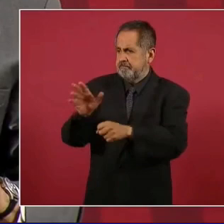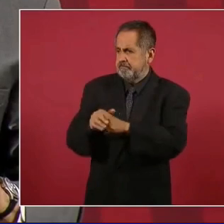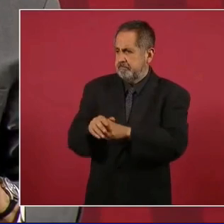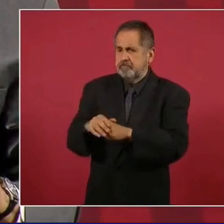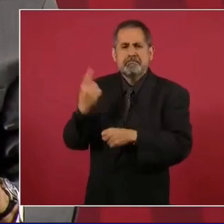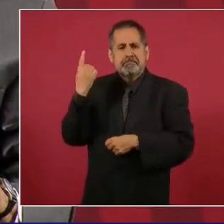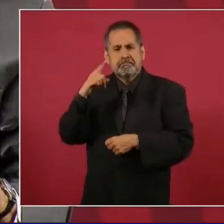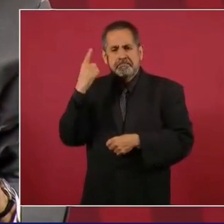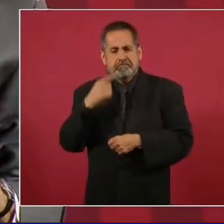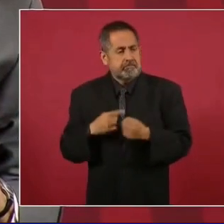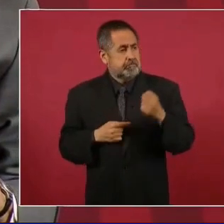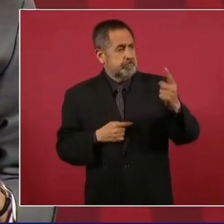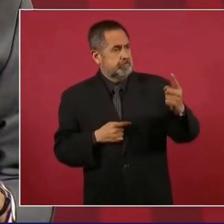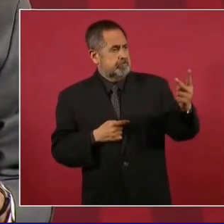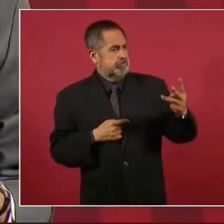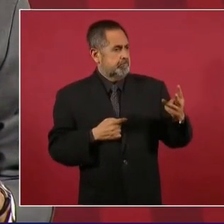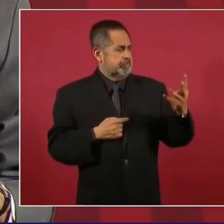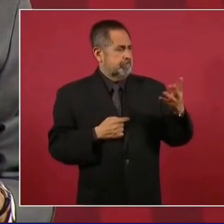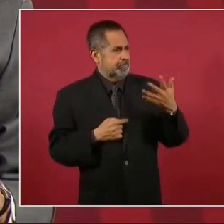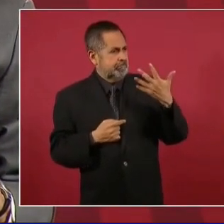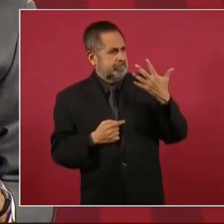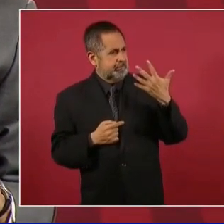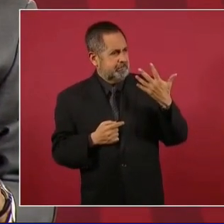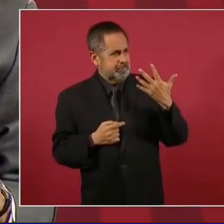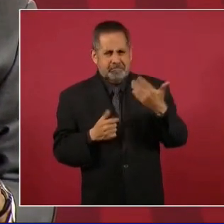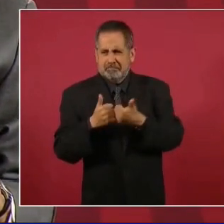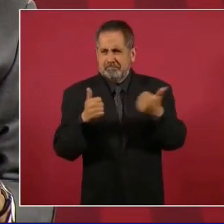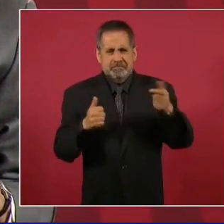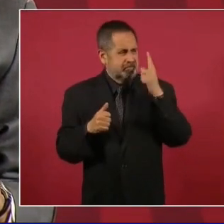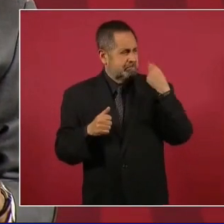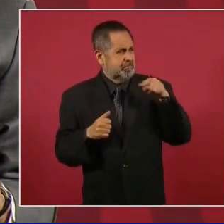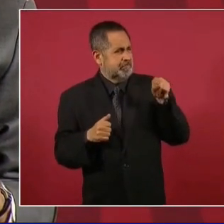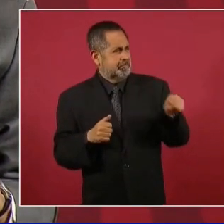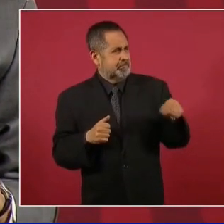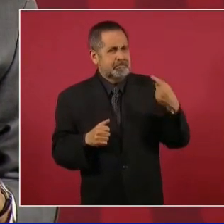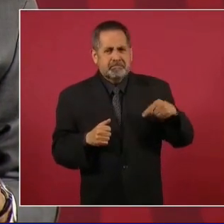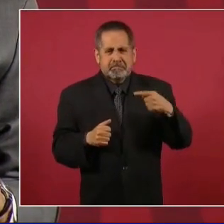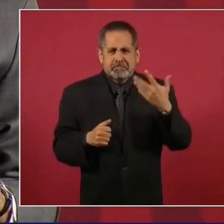y 5 autónomos